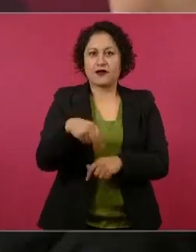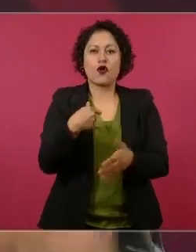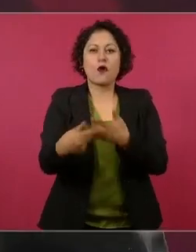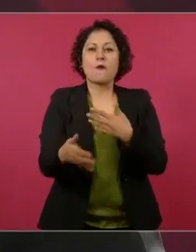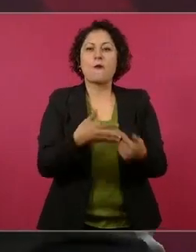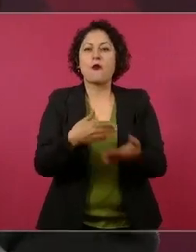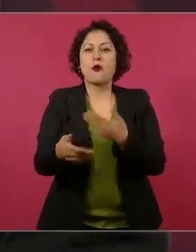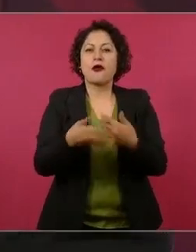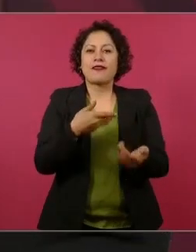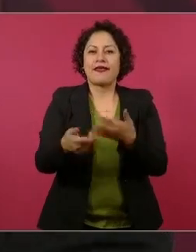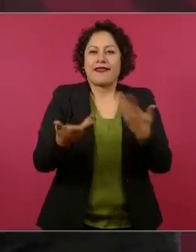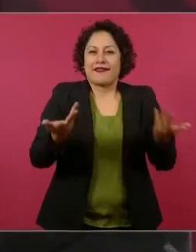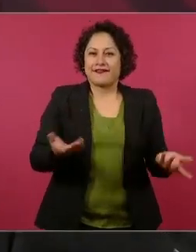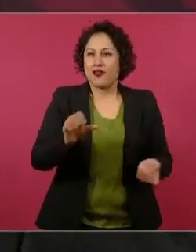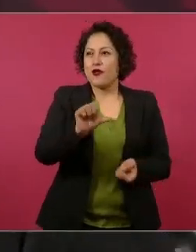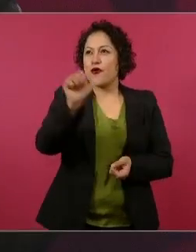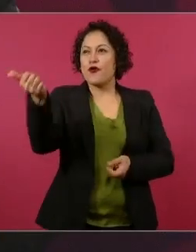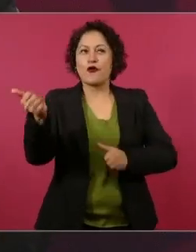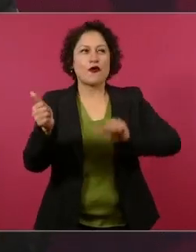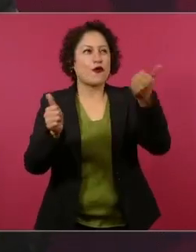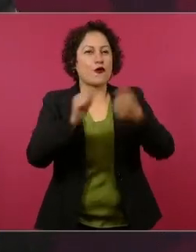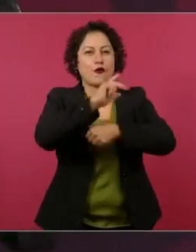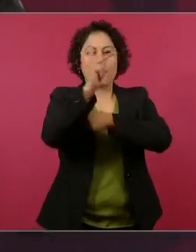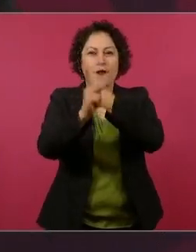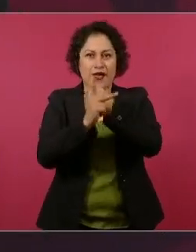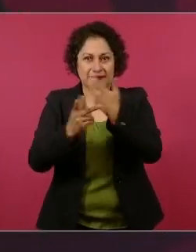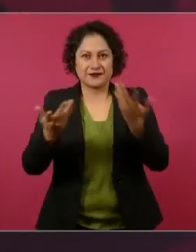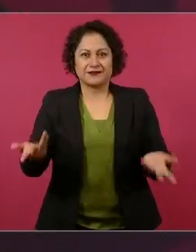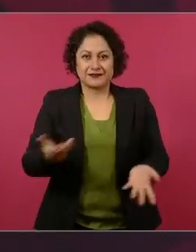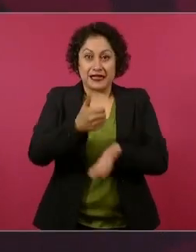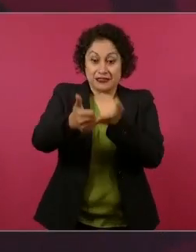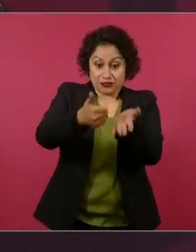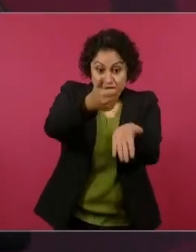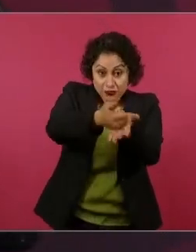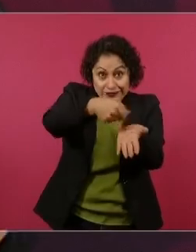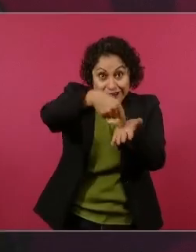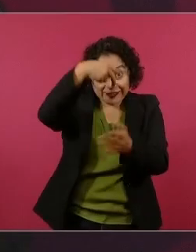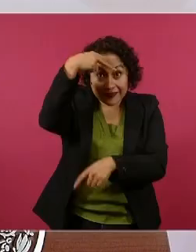Todo el país, la Ciudad de México, todos quieren venir